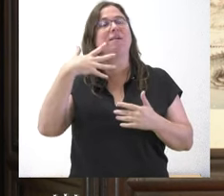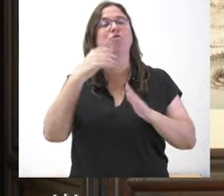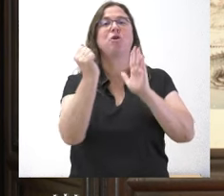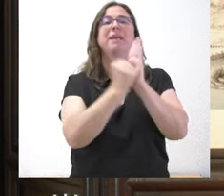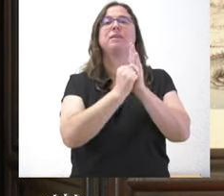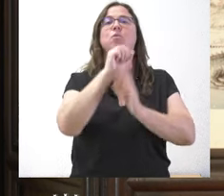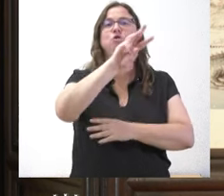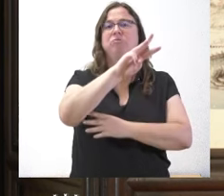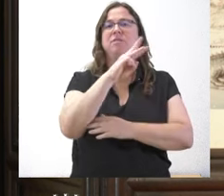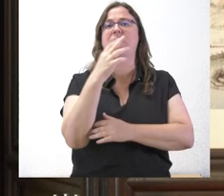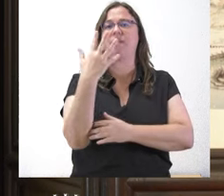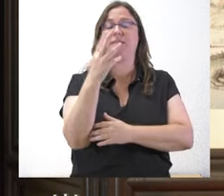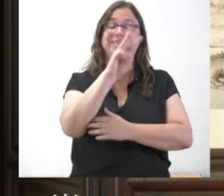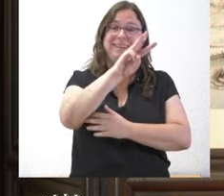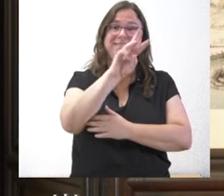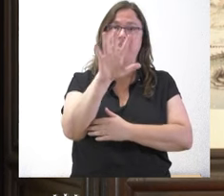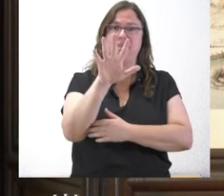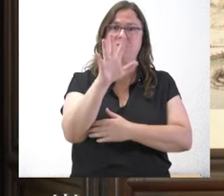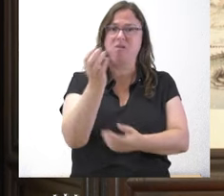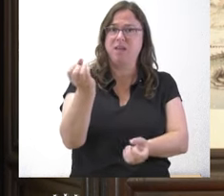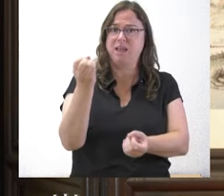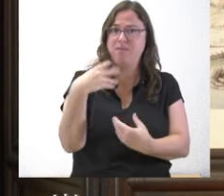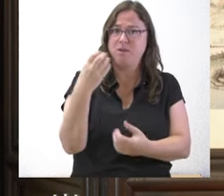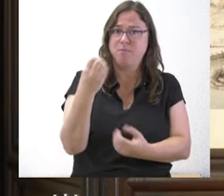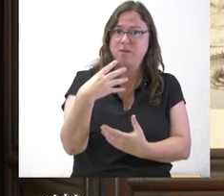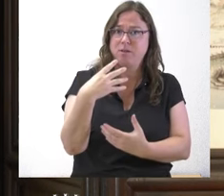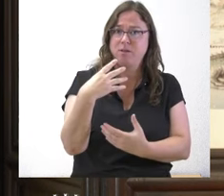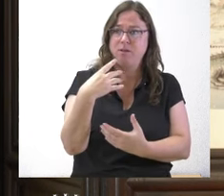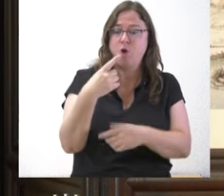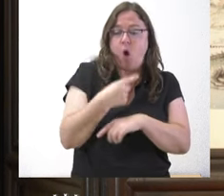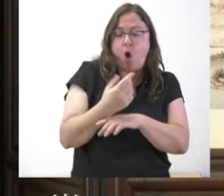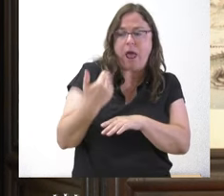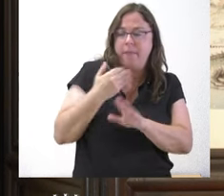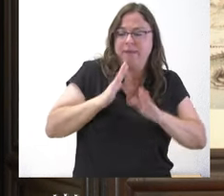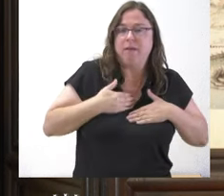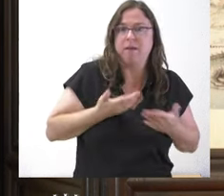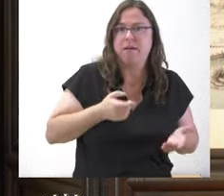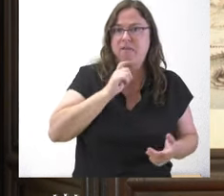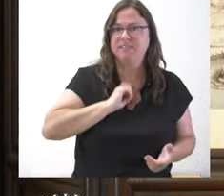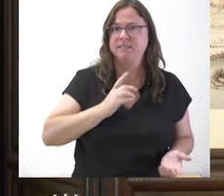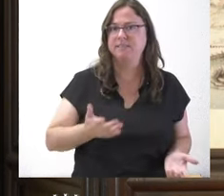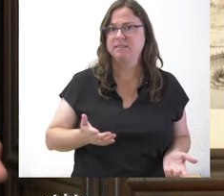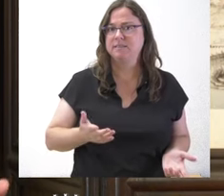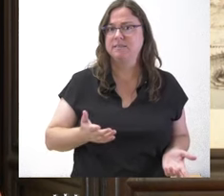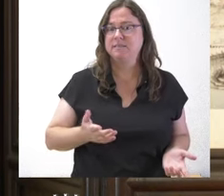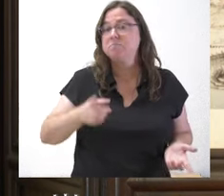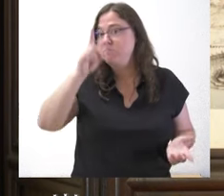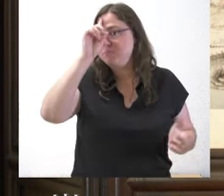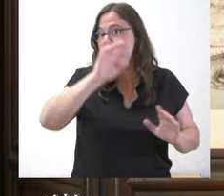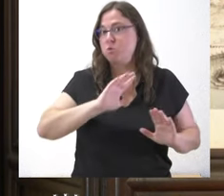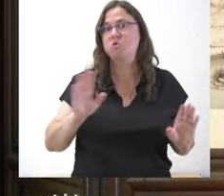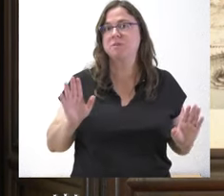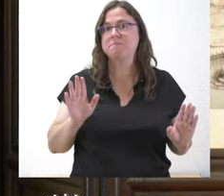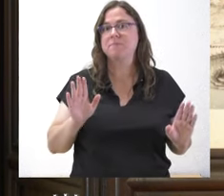35 se nos de la información unas horas antes yo no sé respecto